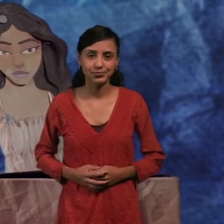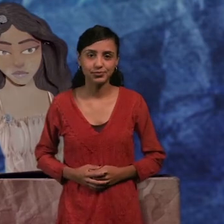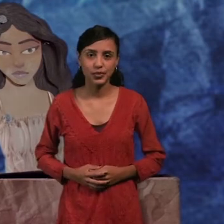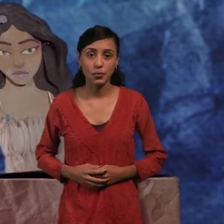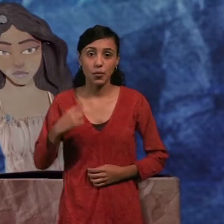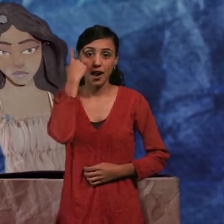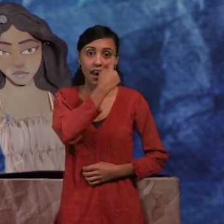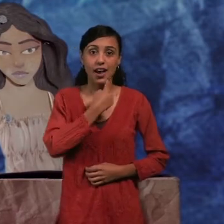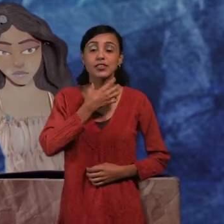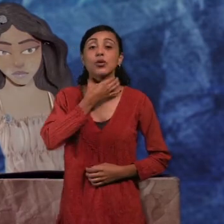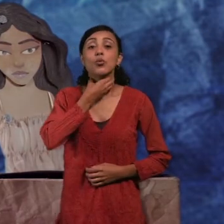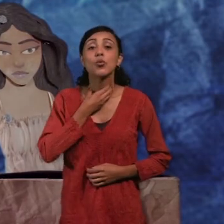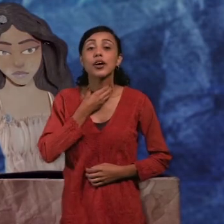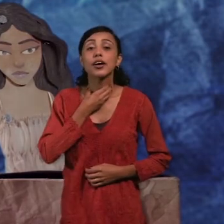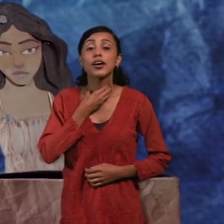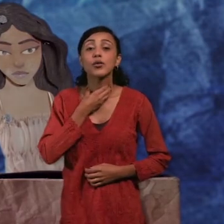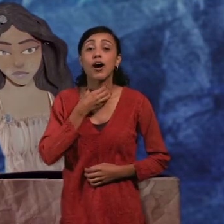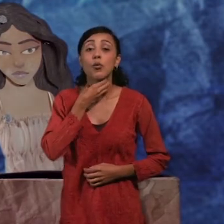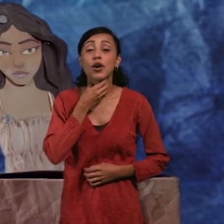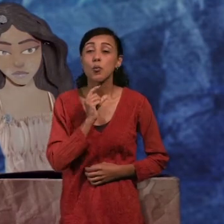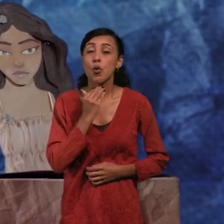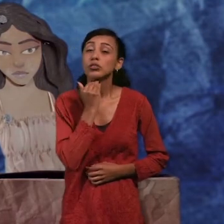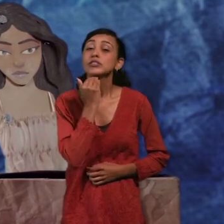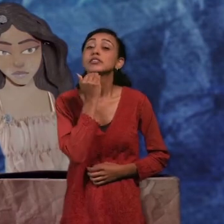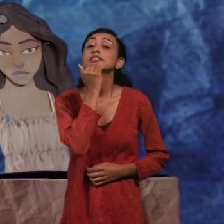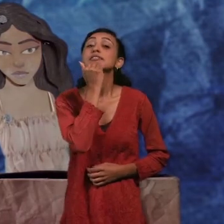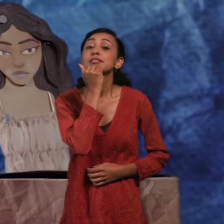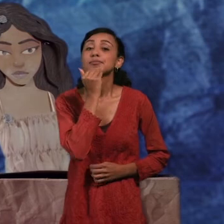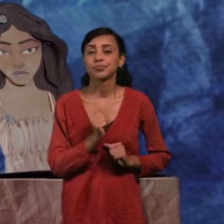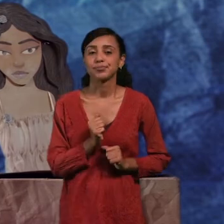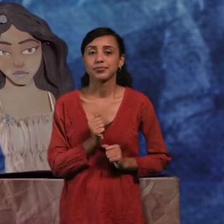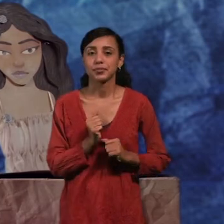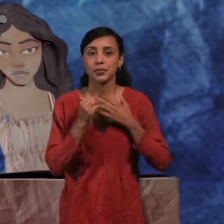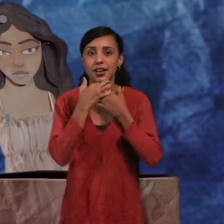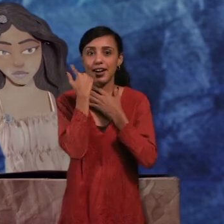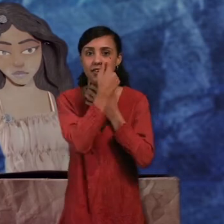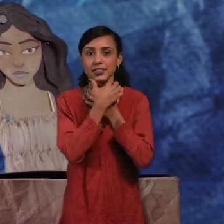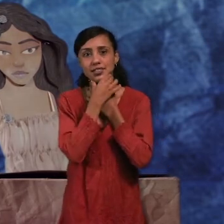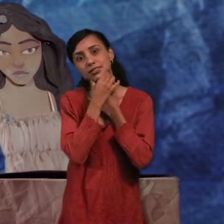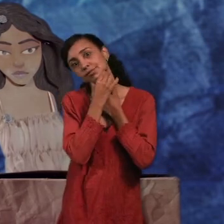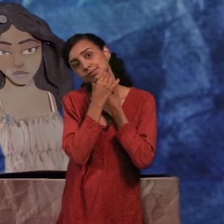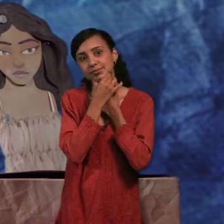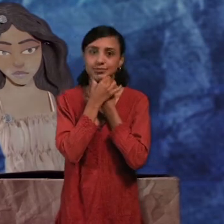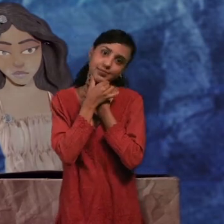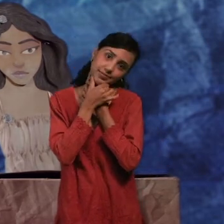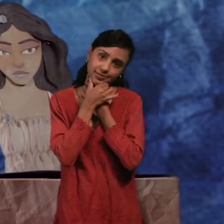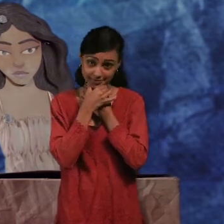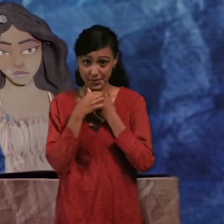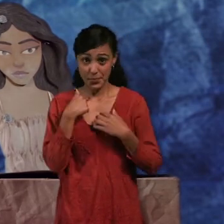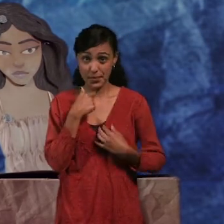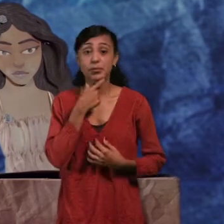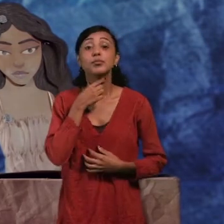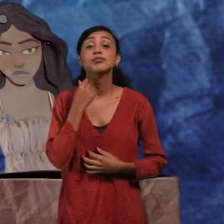cabeza sobre el cuello, ese cuello tiene que ser un poco más largo, de modo que cuando la cabeza se mueva sobre el cuello, nos quede